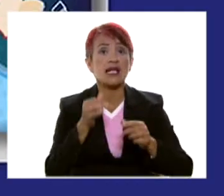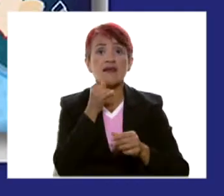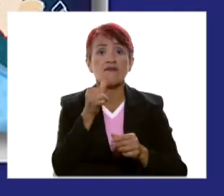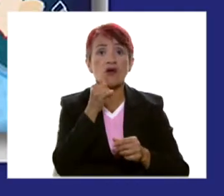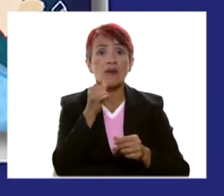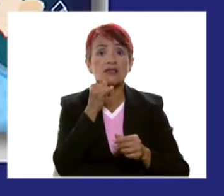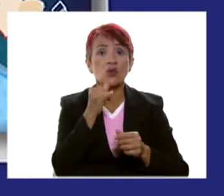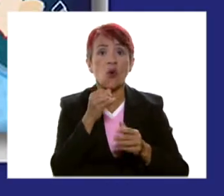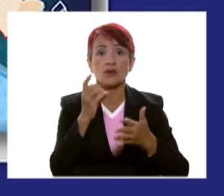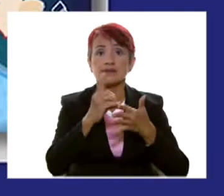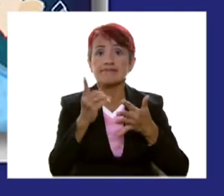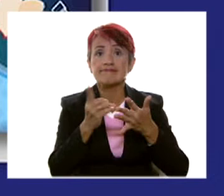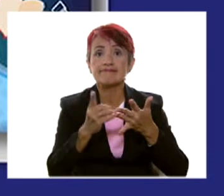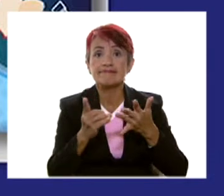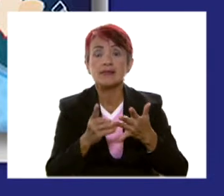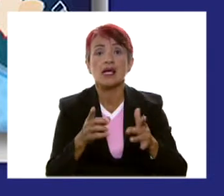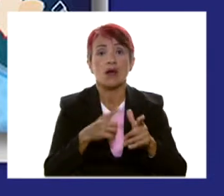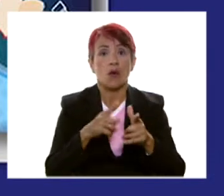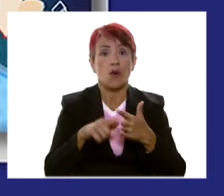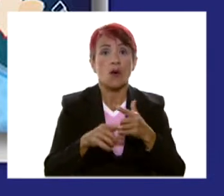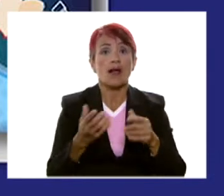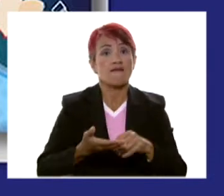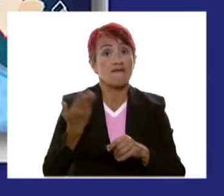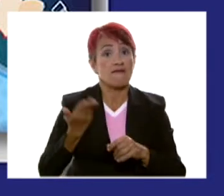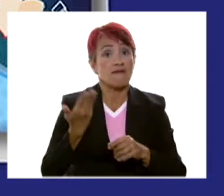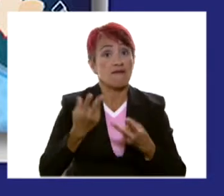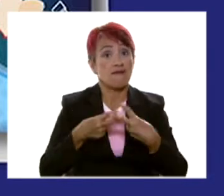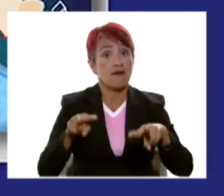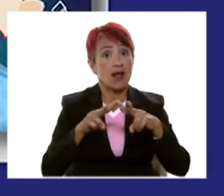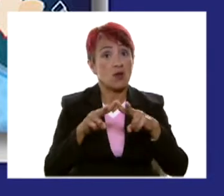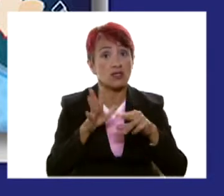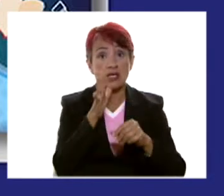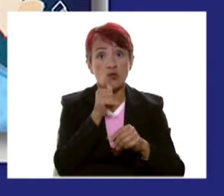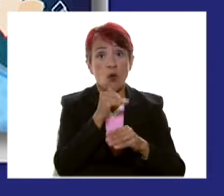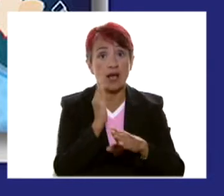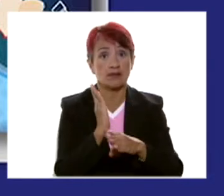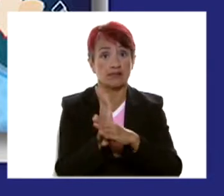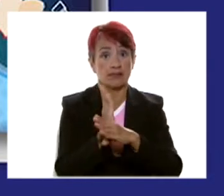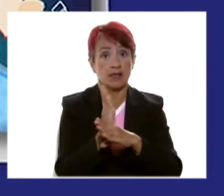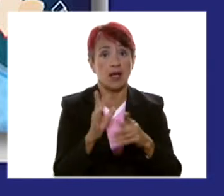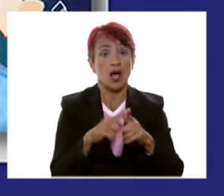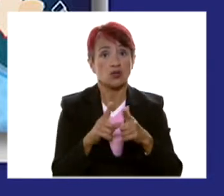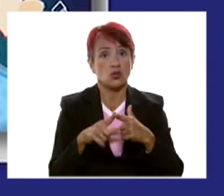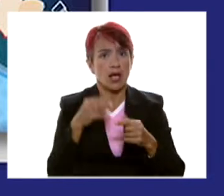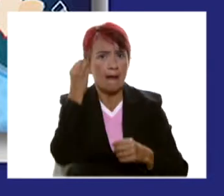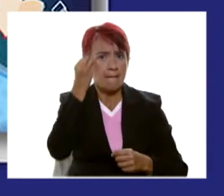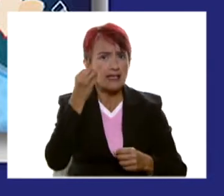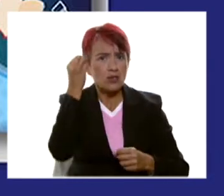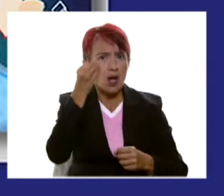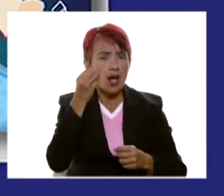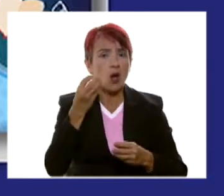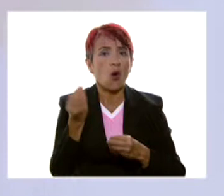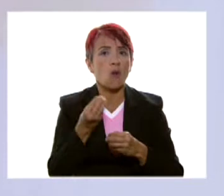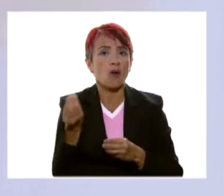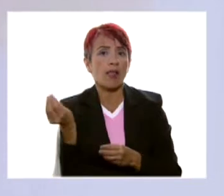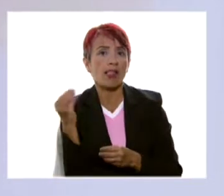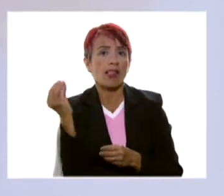datos dados. Dichas consecuencias solo tienen valor si no hay impedimentos y se basa en opiniones y